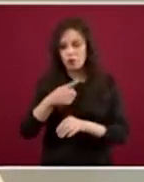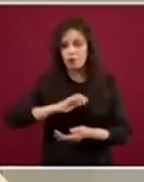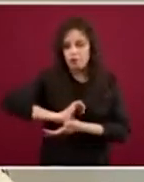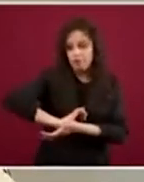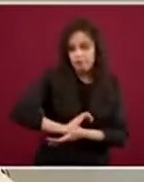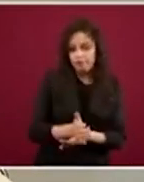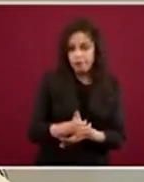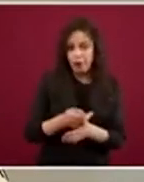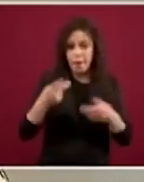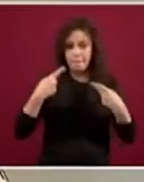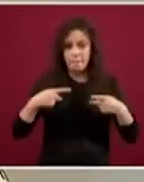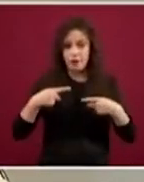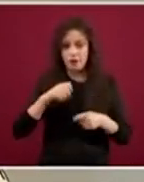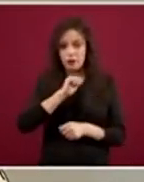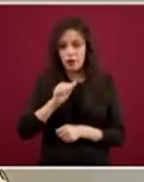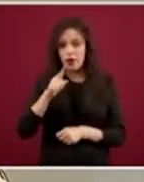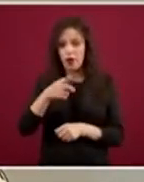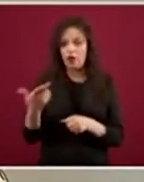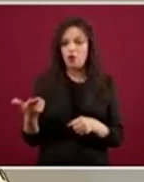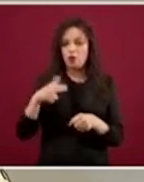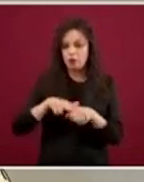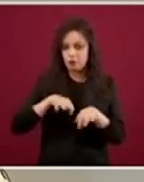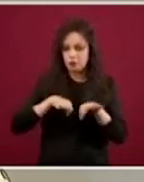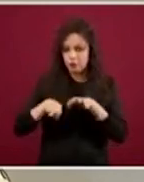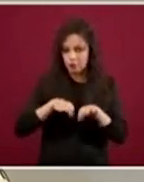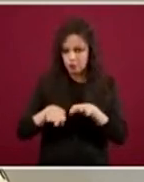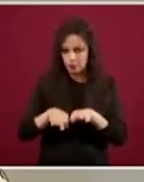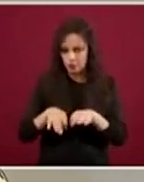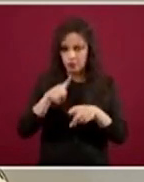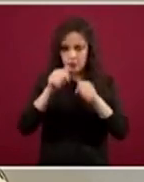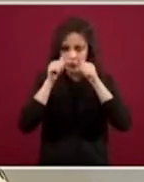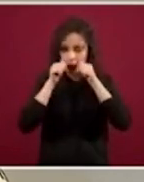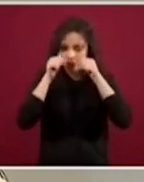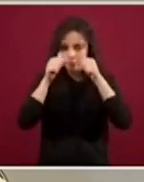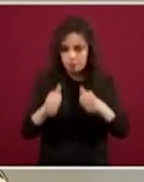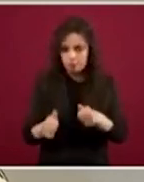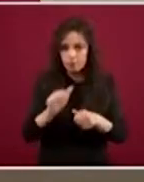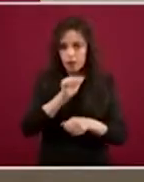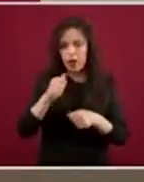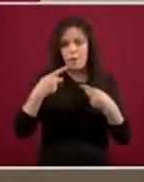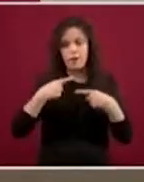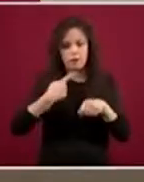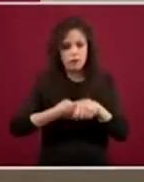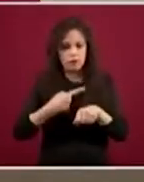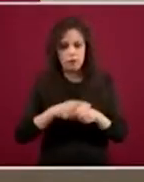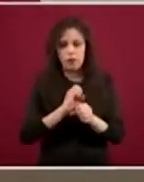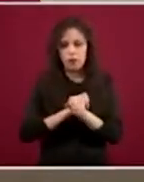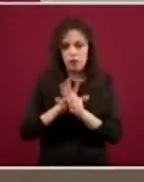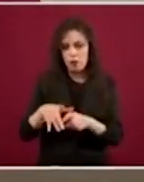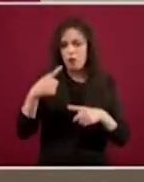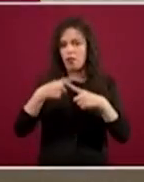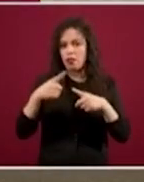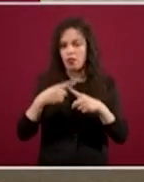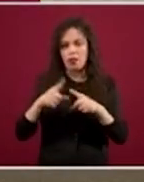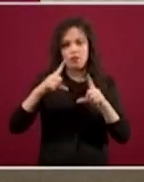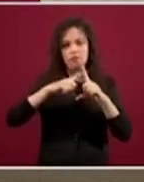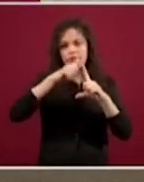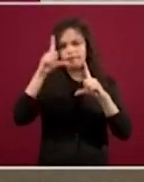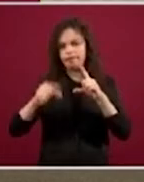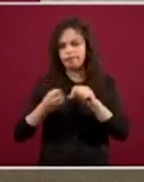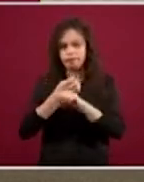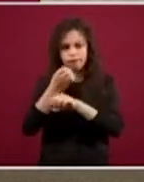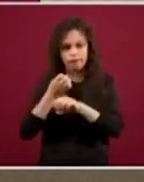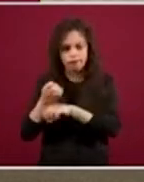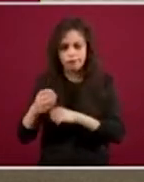que atiende casos de kobe 19 en diversos estados del país como instituciones de